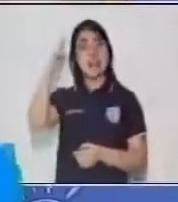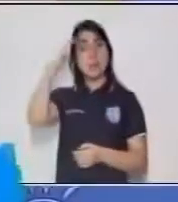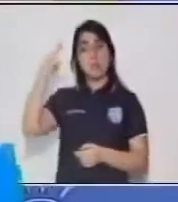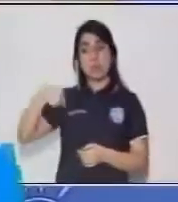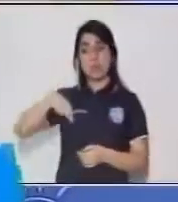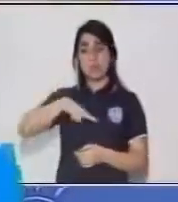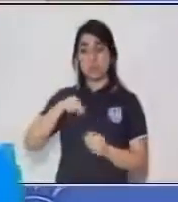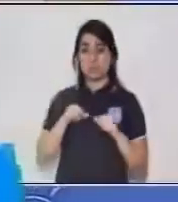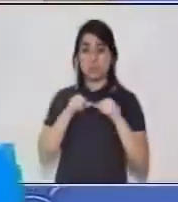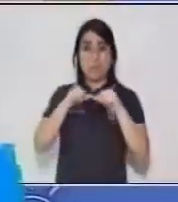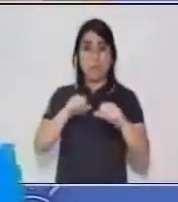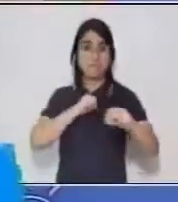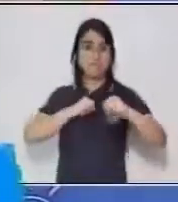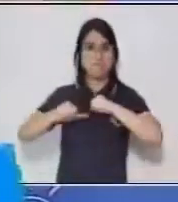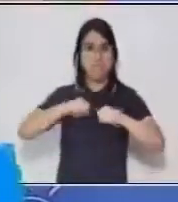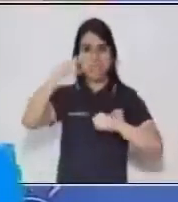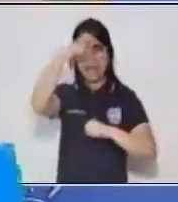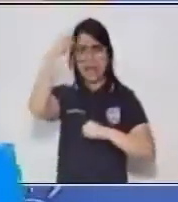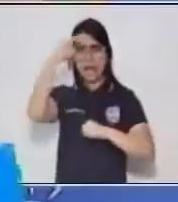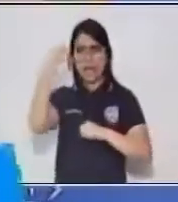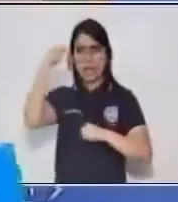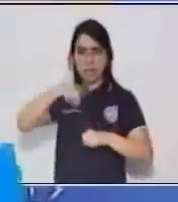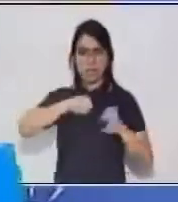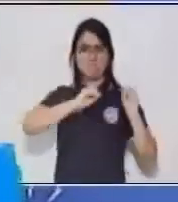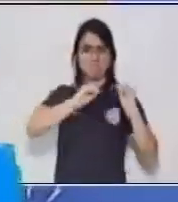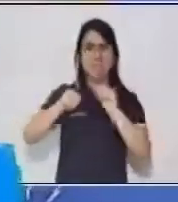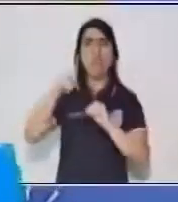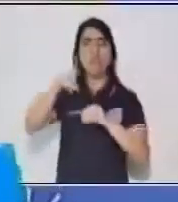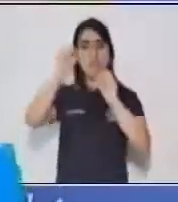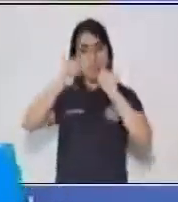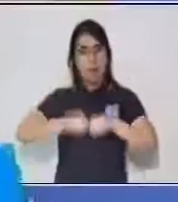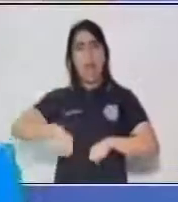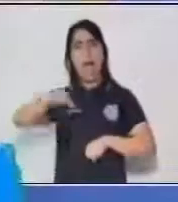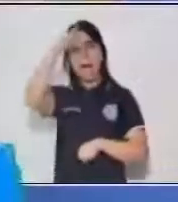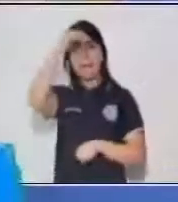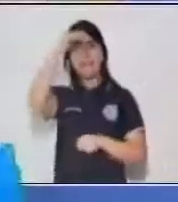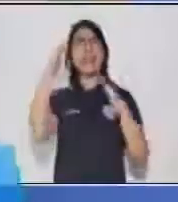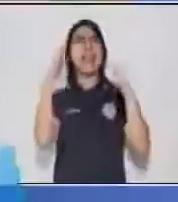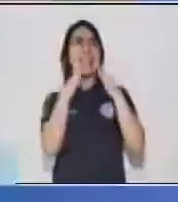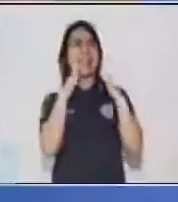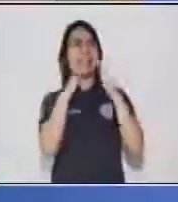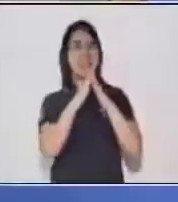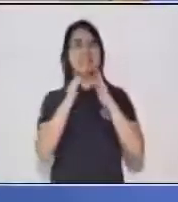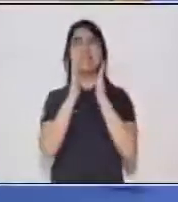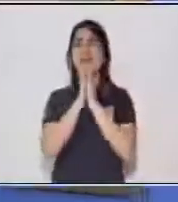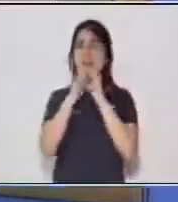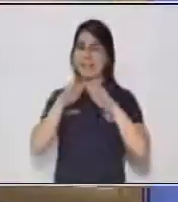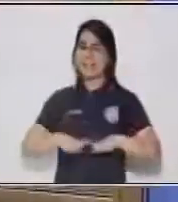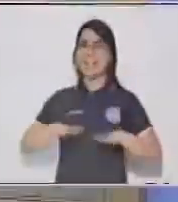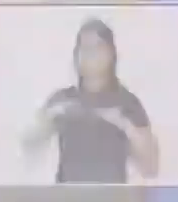trabajando desde aquí para que tú aprendas en casa. Así que por favor, quédate en casa. Nos vemos.